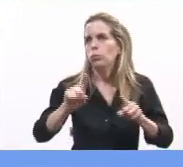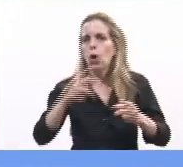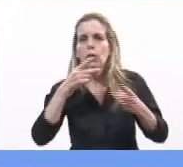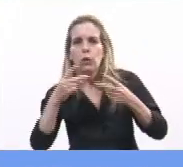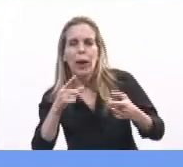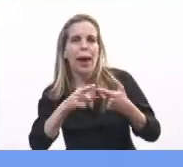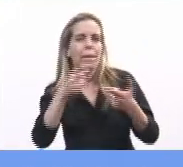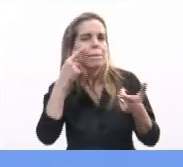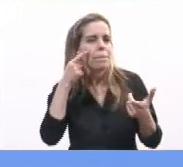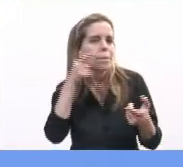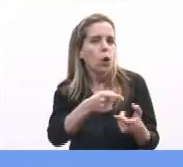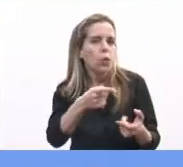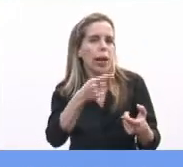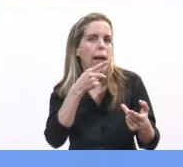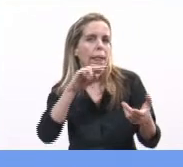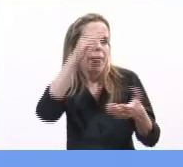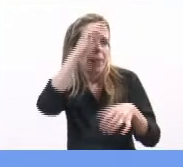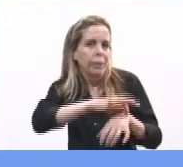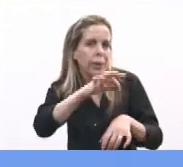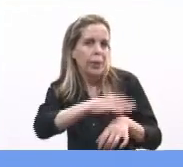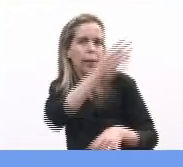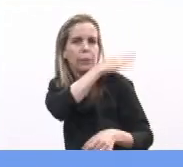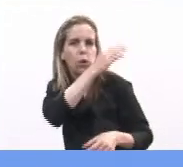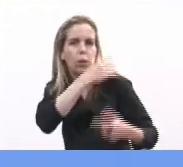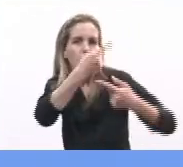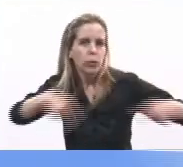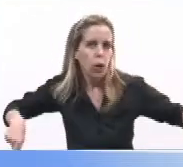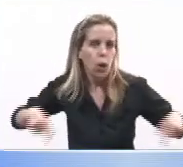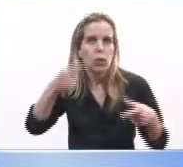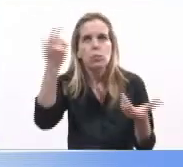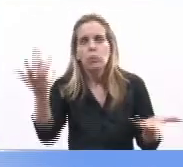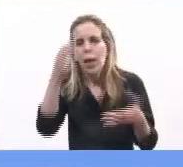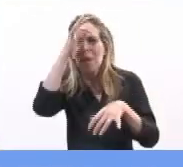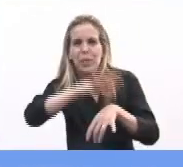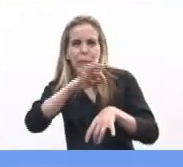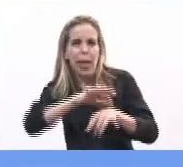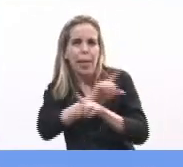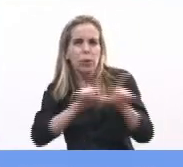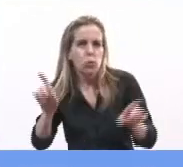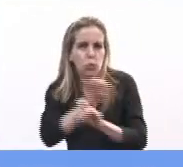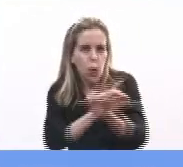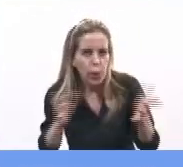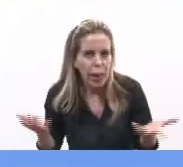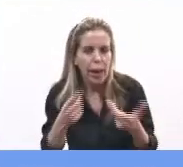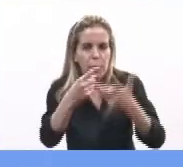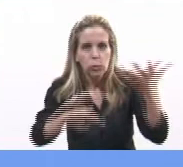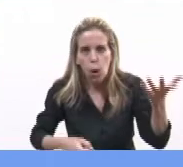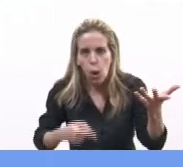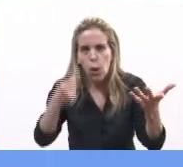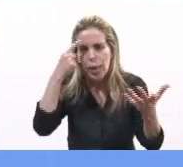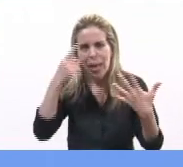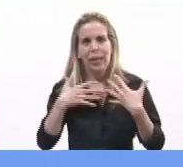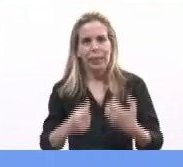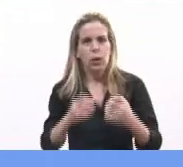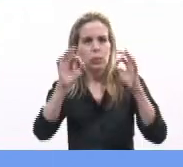del motor estaba aquí la coordinación prevención y control de enfermedades no transmisibles la ciudad integral del adulto y la persona mayor